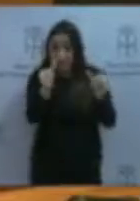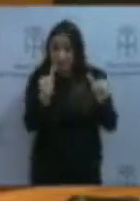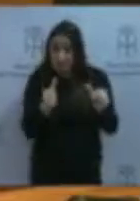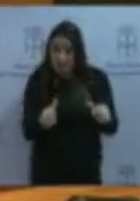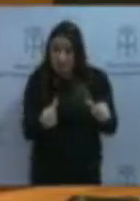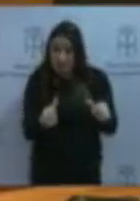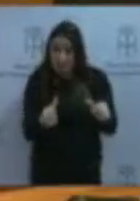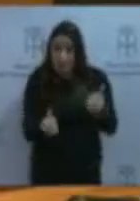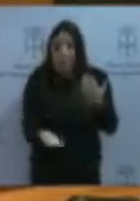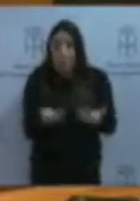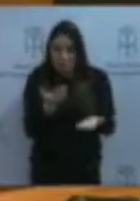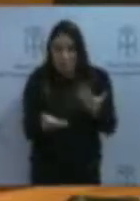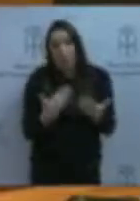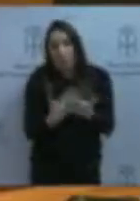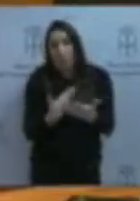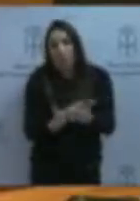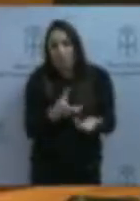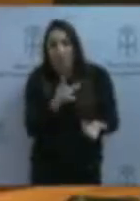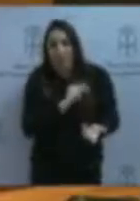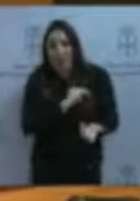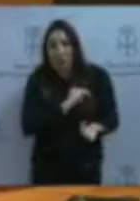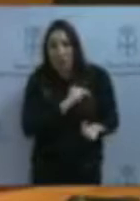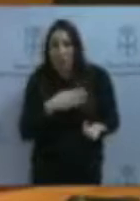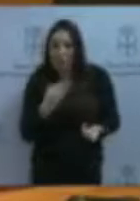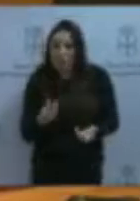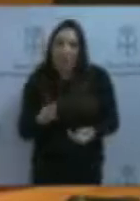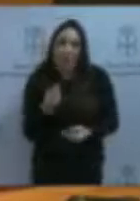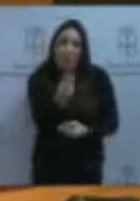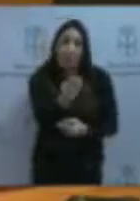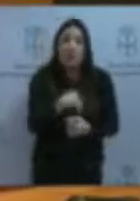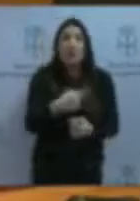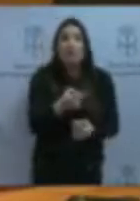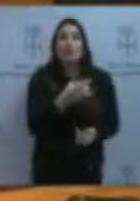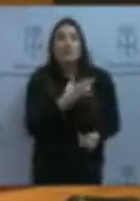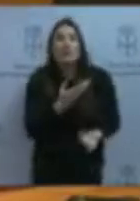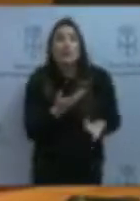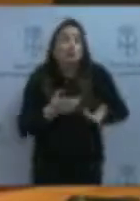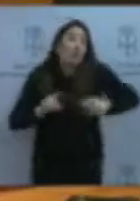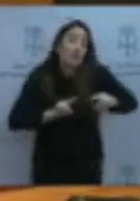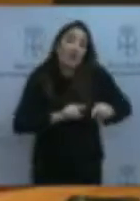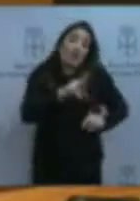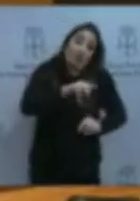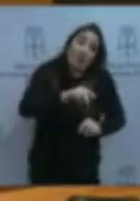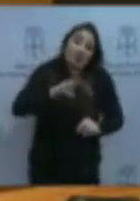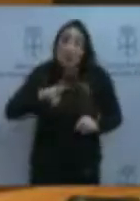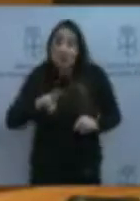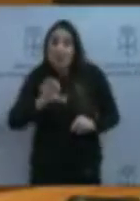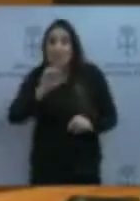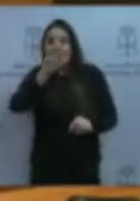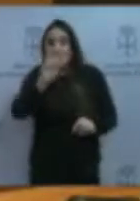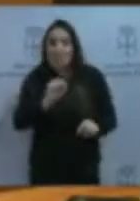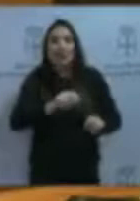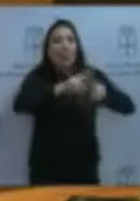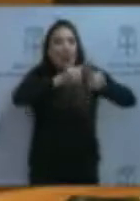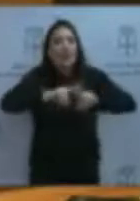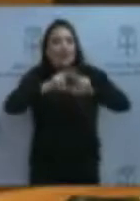certificados, la valoración que justifica esos méritos y cuando decidan los sindicatos cada 2 o 3 meses, el SESPA revisará cada uno de ellos y